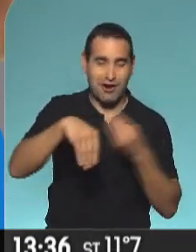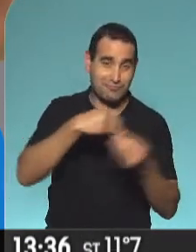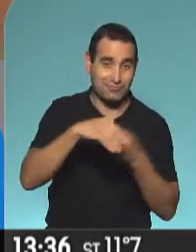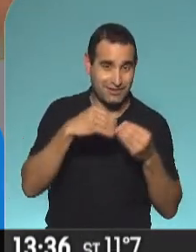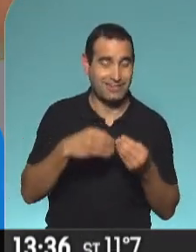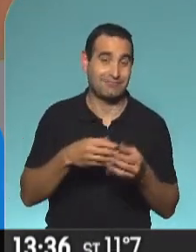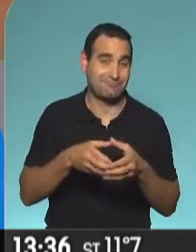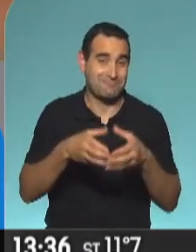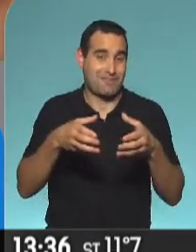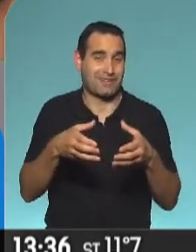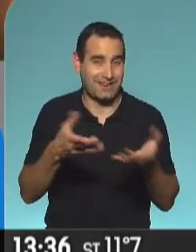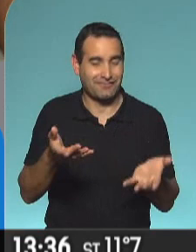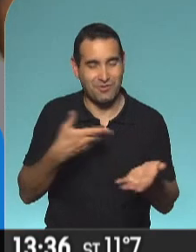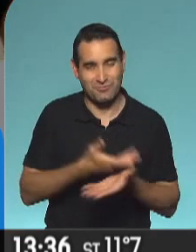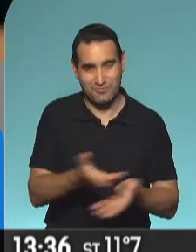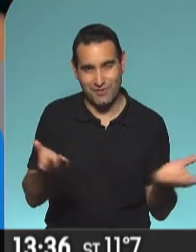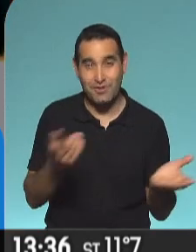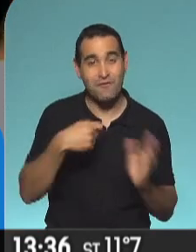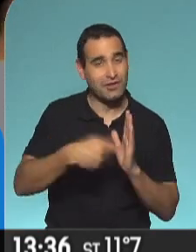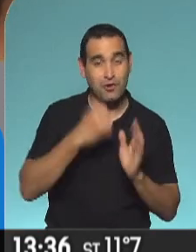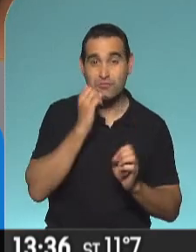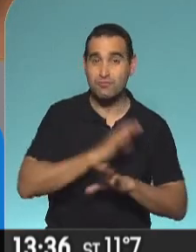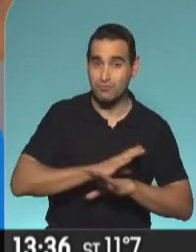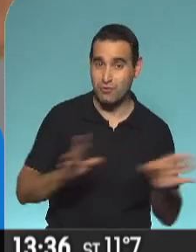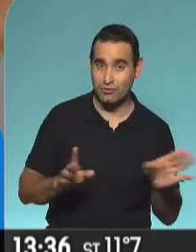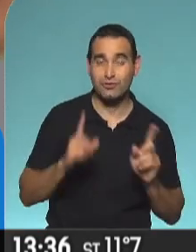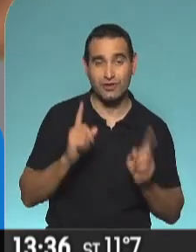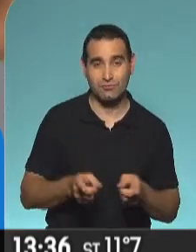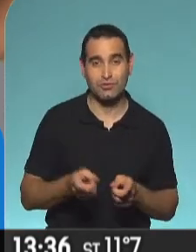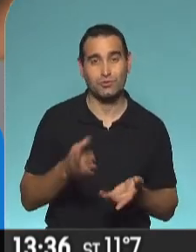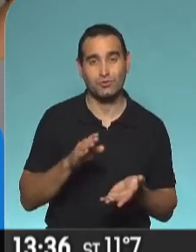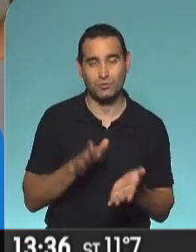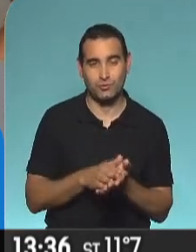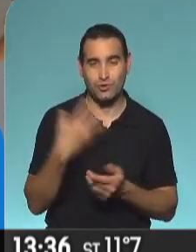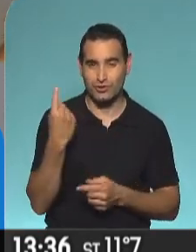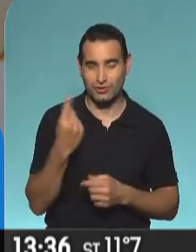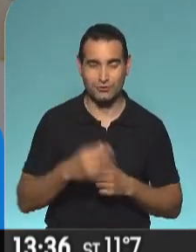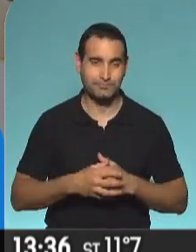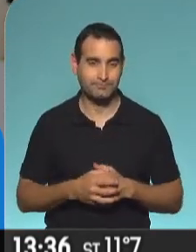agranda. Nosotros lo compartimos con ustedes. Es un hermoso video que lo hizo también con Agus Tafet, quien lo dirigió en El